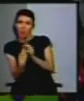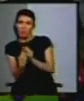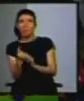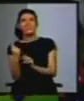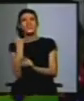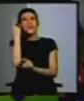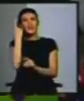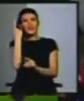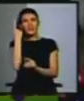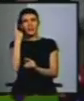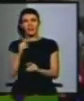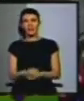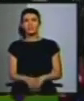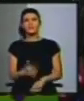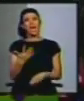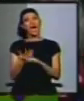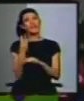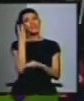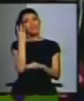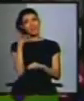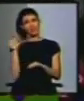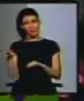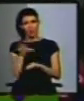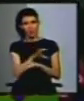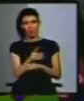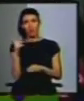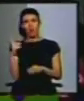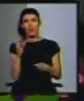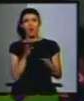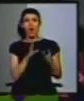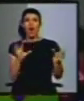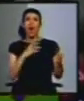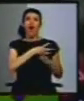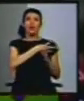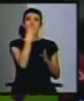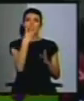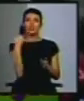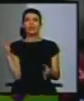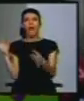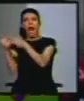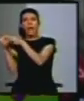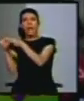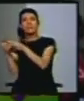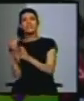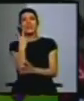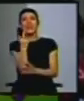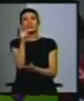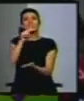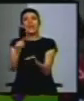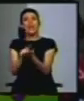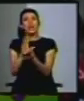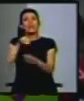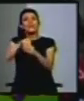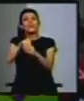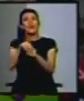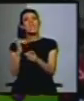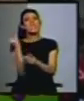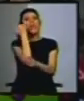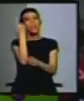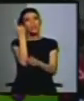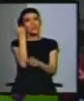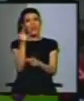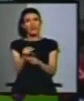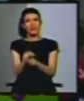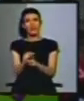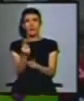tres fuerzas, Concertación, Alianza y dos senadores que están dentro de un comité independiente.